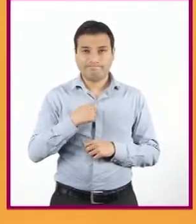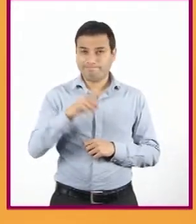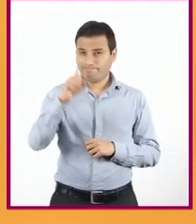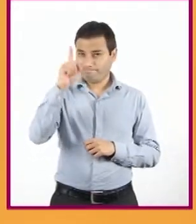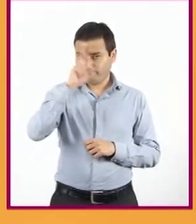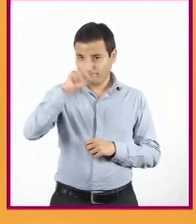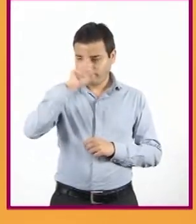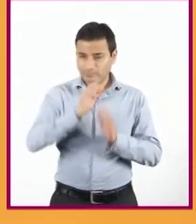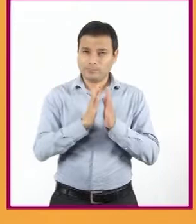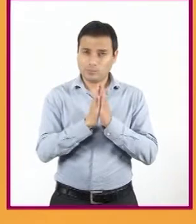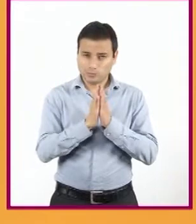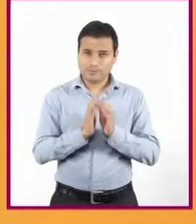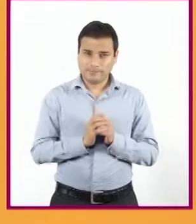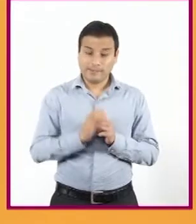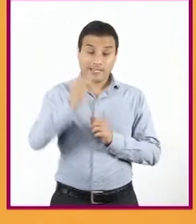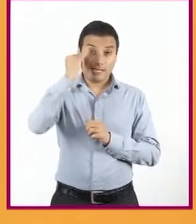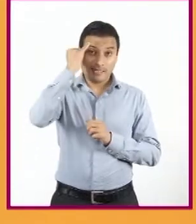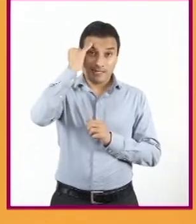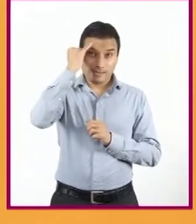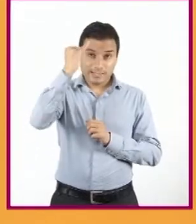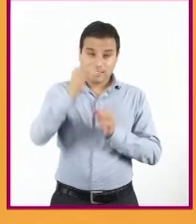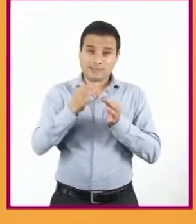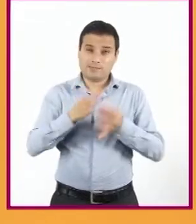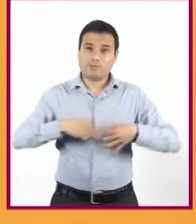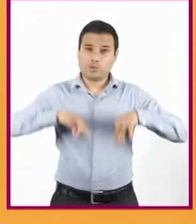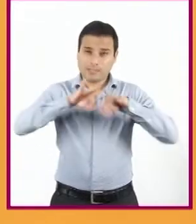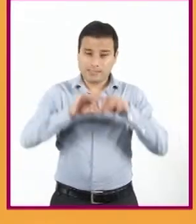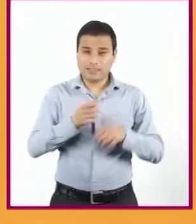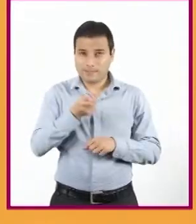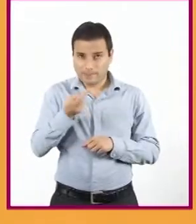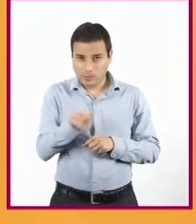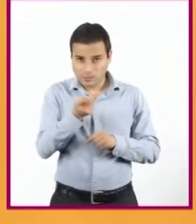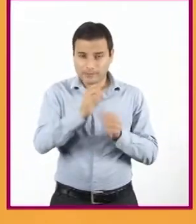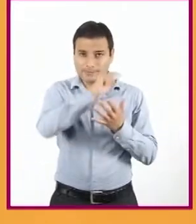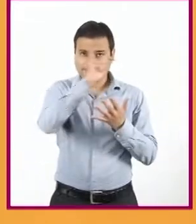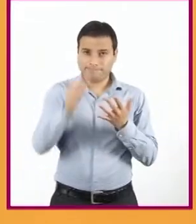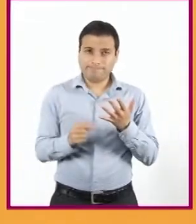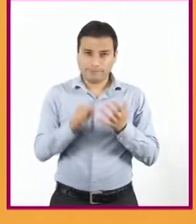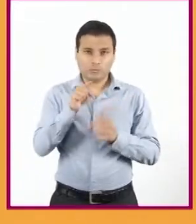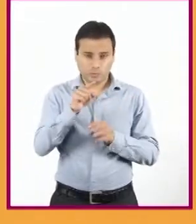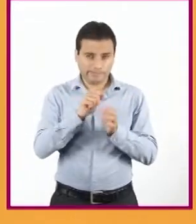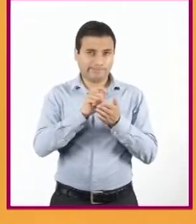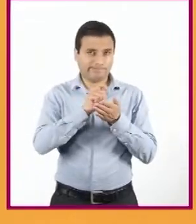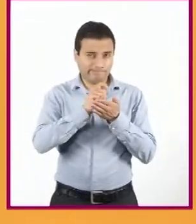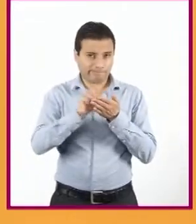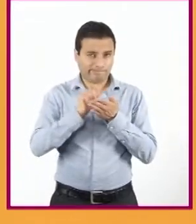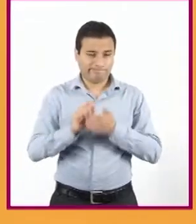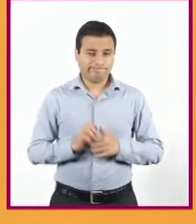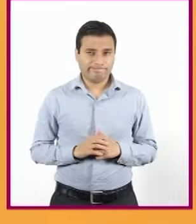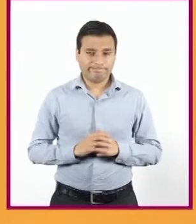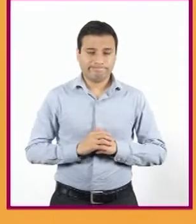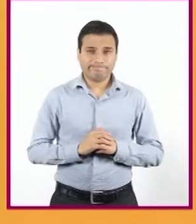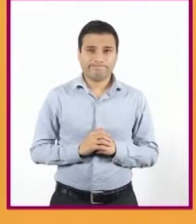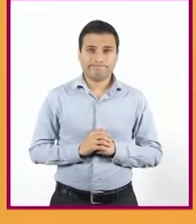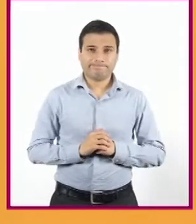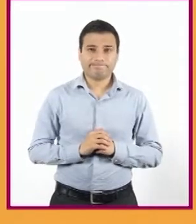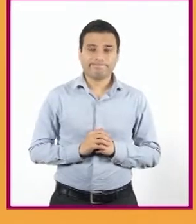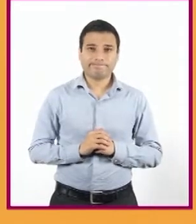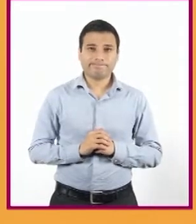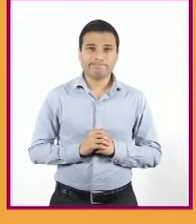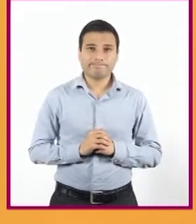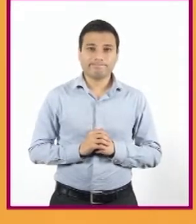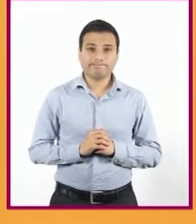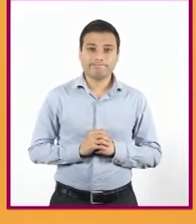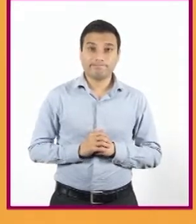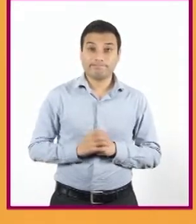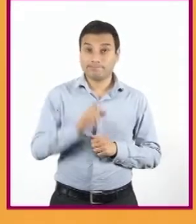lleven un registro de las ideas principales y las preguntas y reflexiones que surjan durante el desarrollo de esta. Por lo